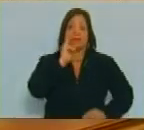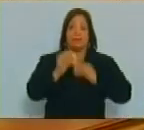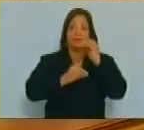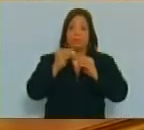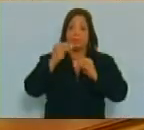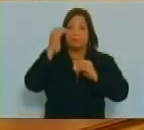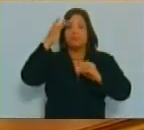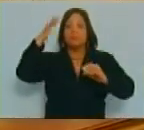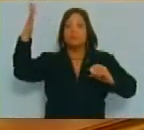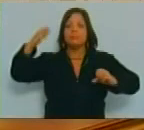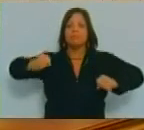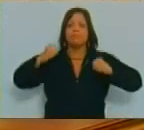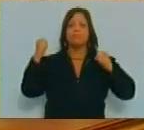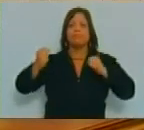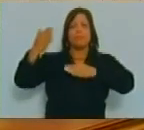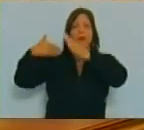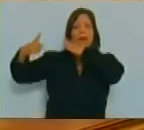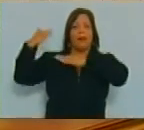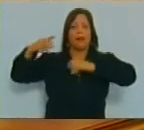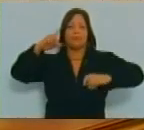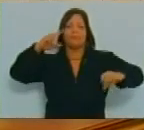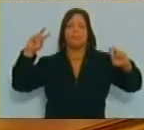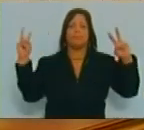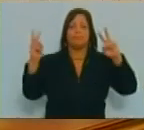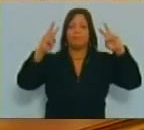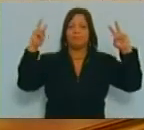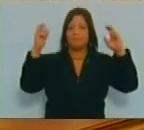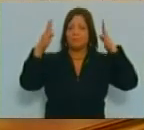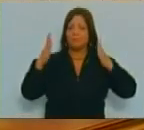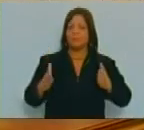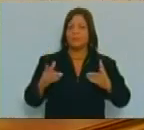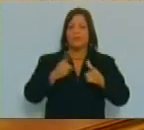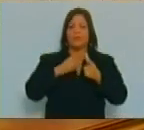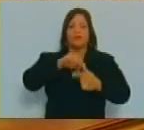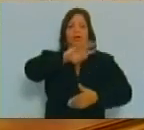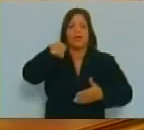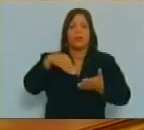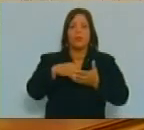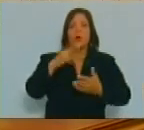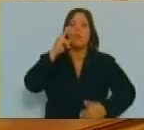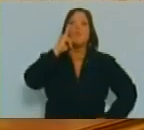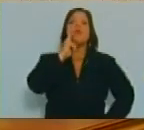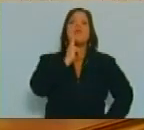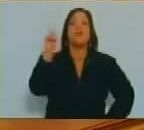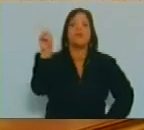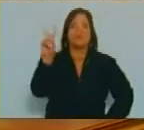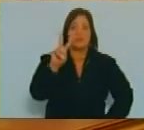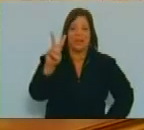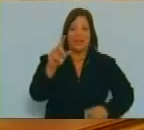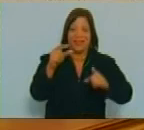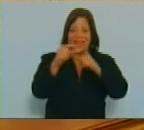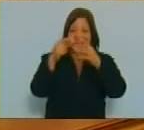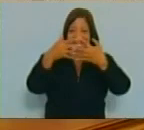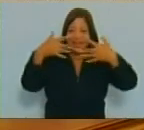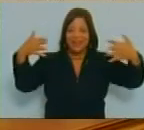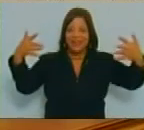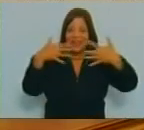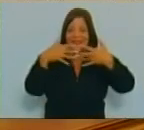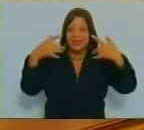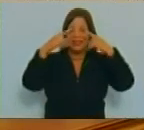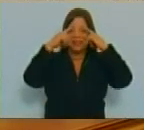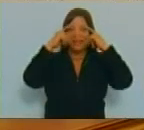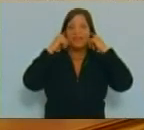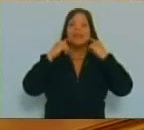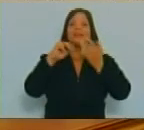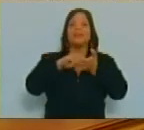del egoísmo de nuestros antepasados por eso es que la república es bolivariana de venezuela y por eso